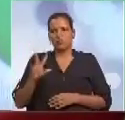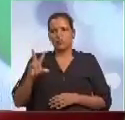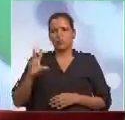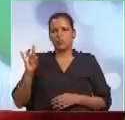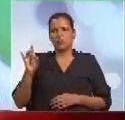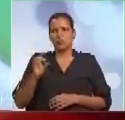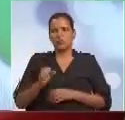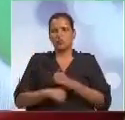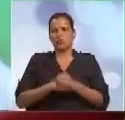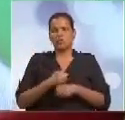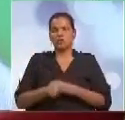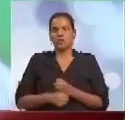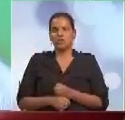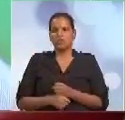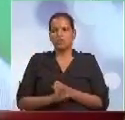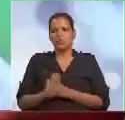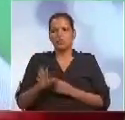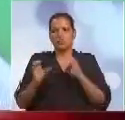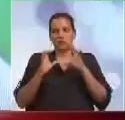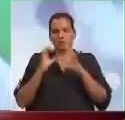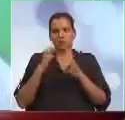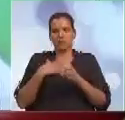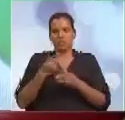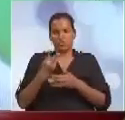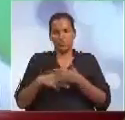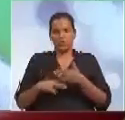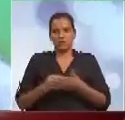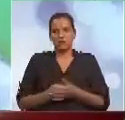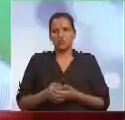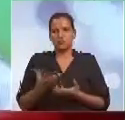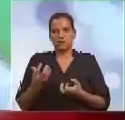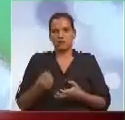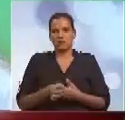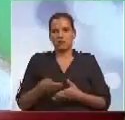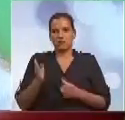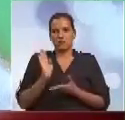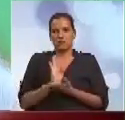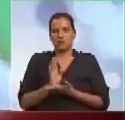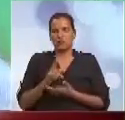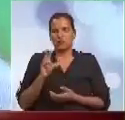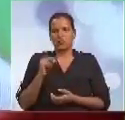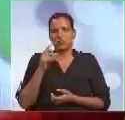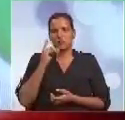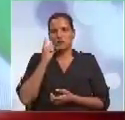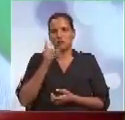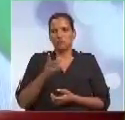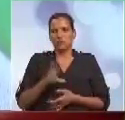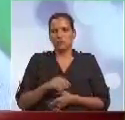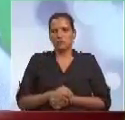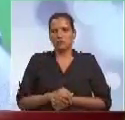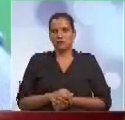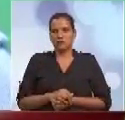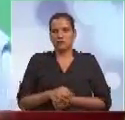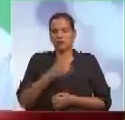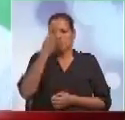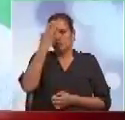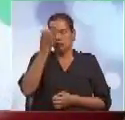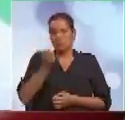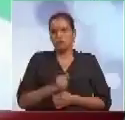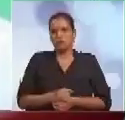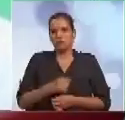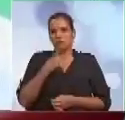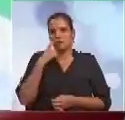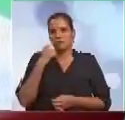38. ¿Usted ha conversado con ellos y les ha dicho que quiere afiliarse al seguro? No, mi amor, no. ¿Por qué? Porque son